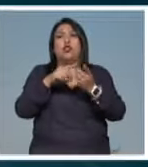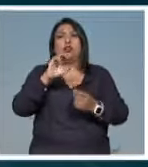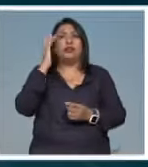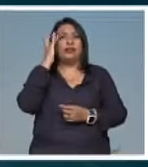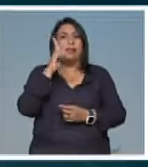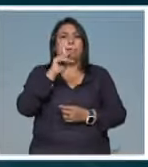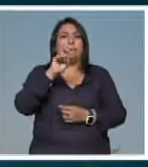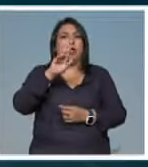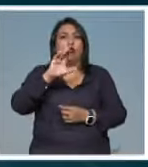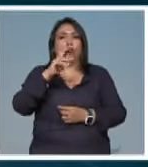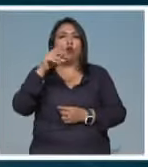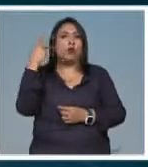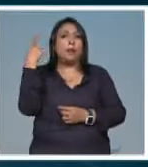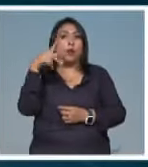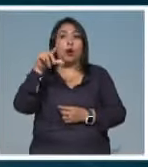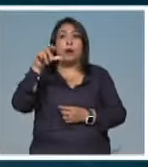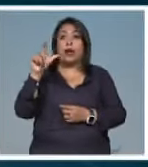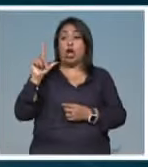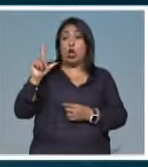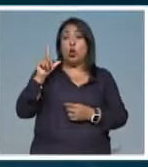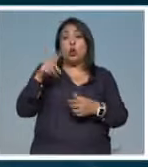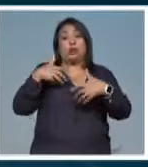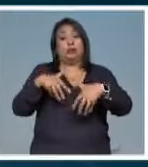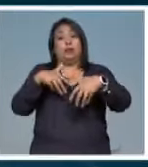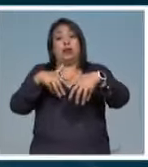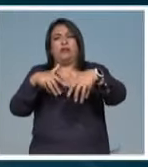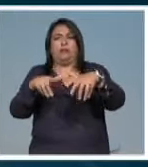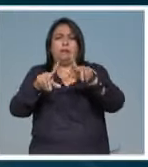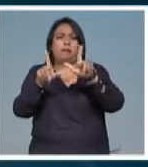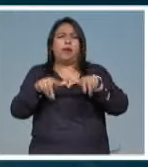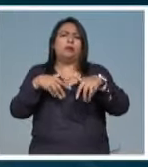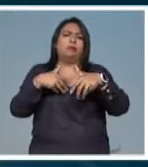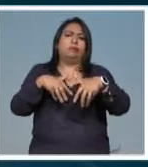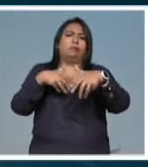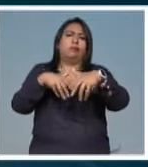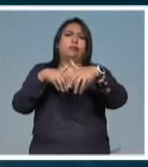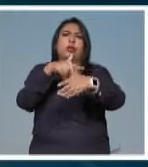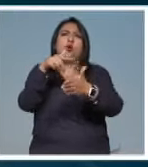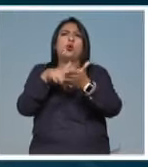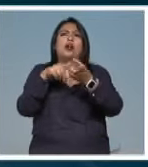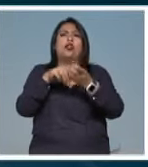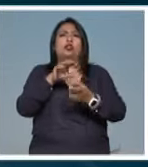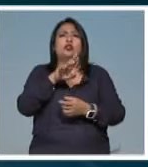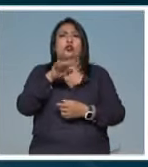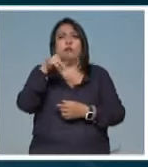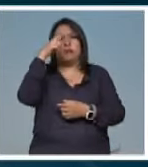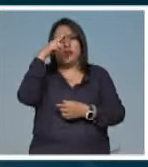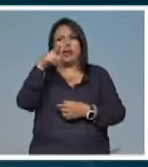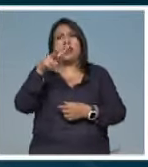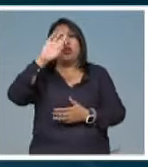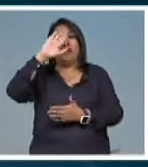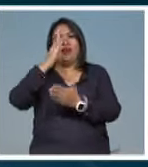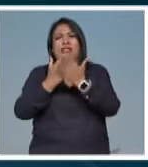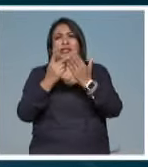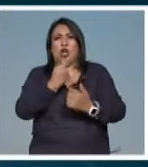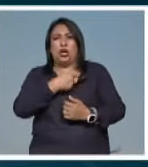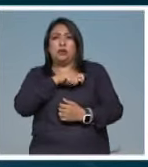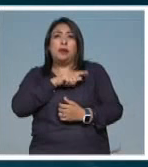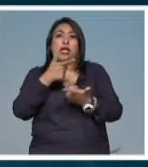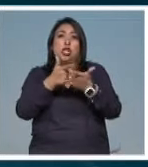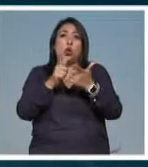Cholula, en Puebla. Este lunes se realizó una manifestación pacífica en el Consulado de México en Barcelona, en España. Grupos